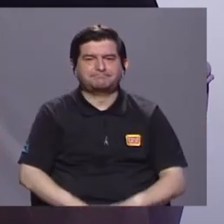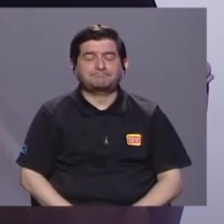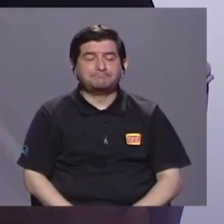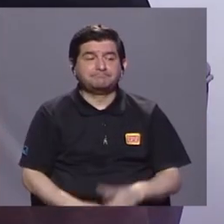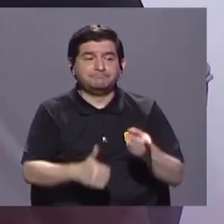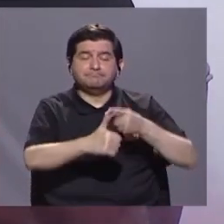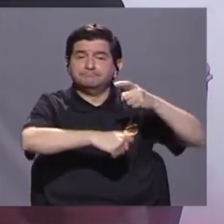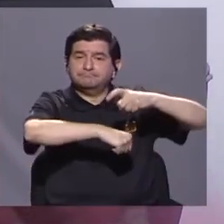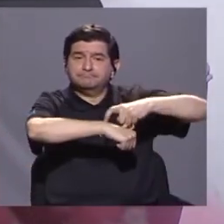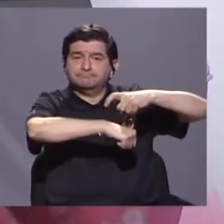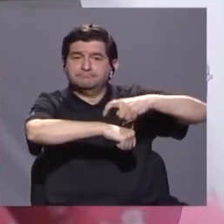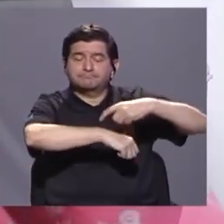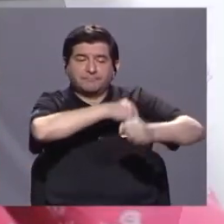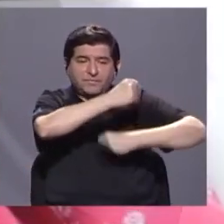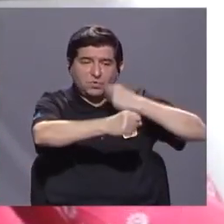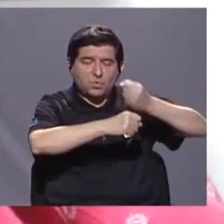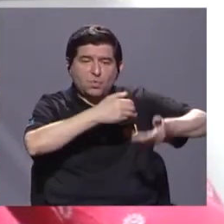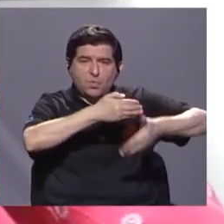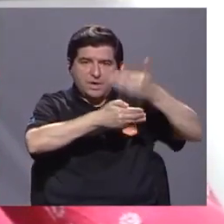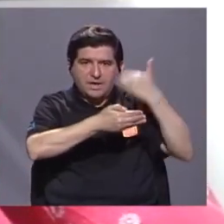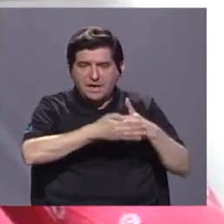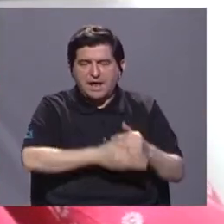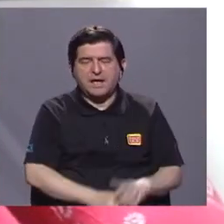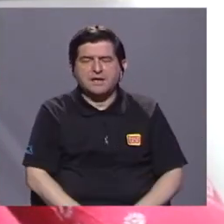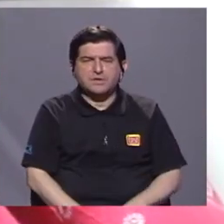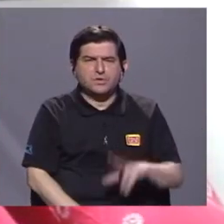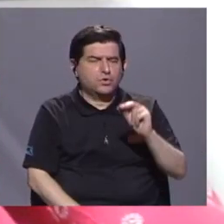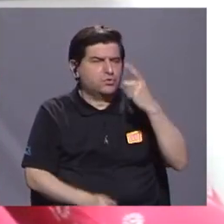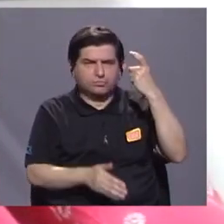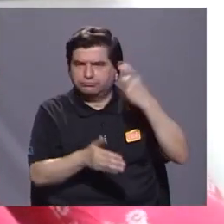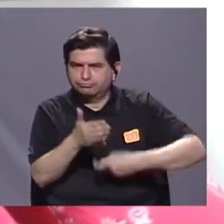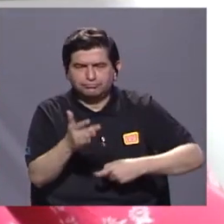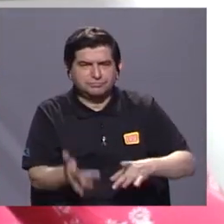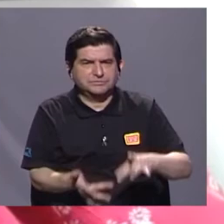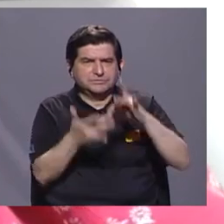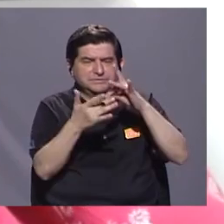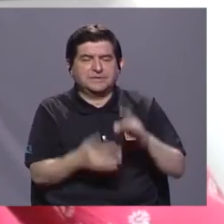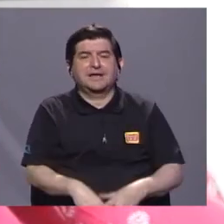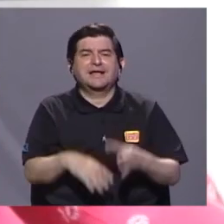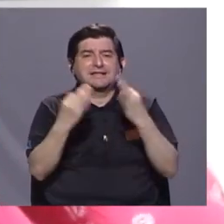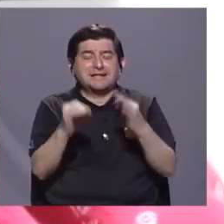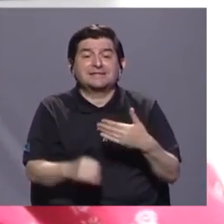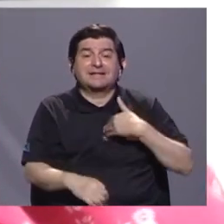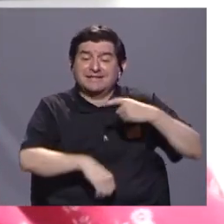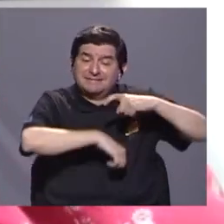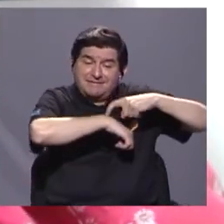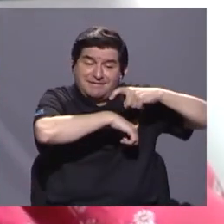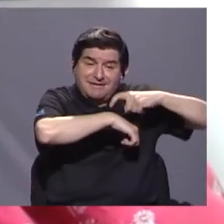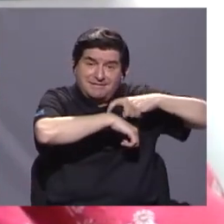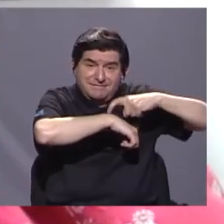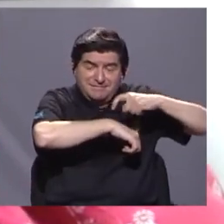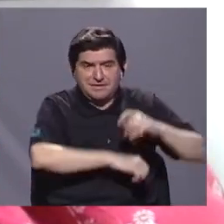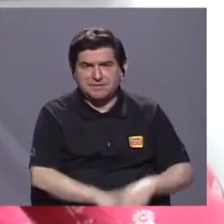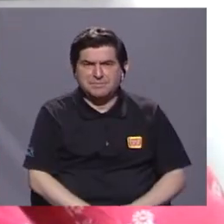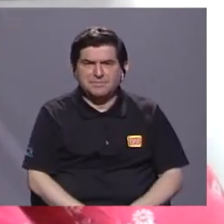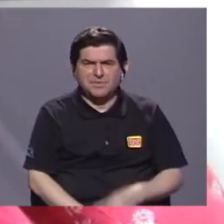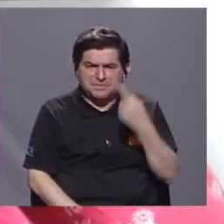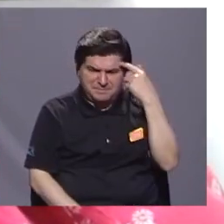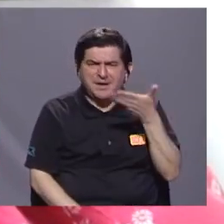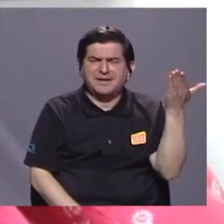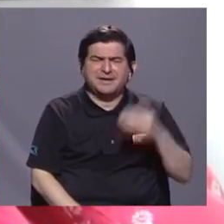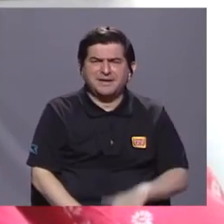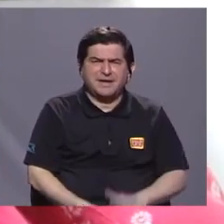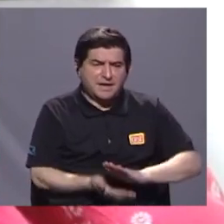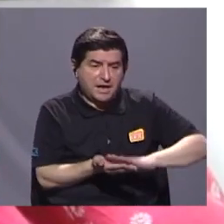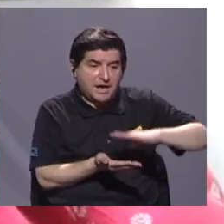principio por lo menos las del año pasado fueron medidas no tan drásticas sobre todo para ganar tiempo para ganar tiempo para aumentar